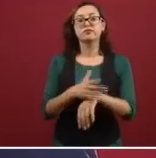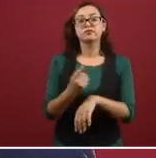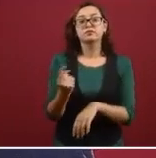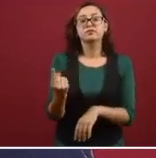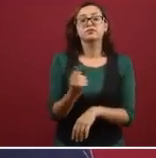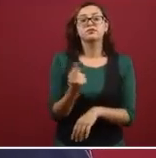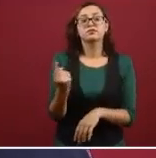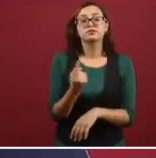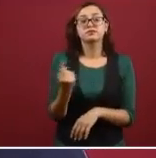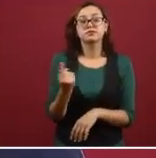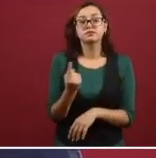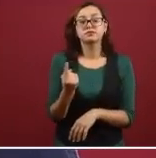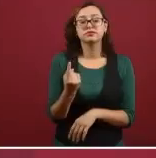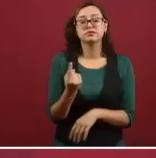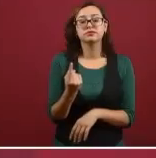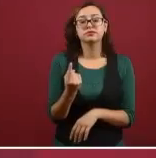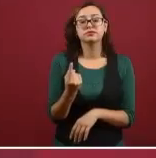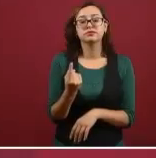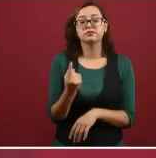que tiene